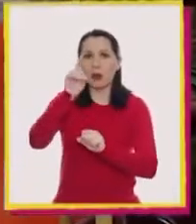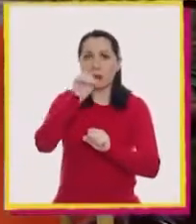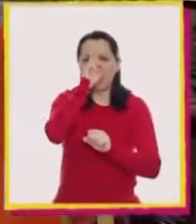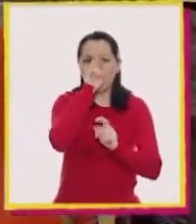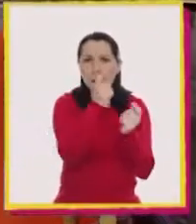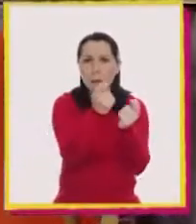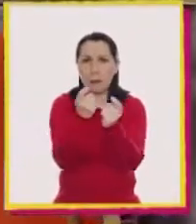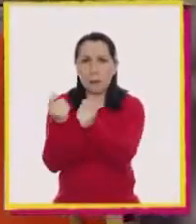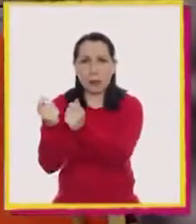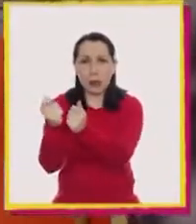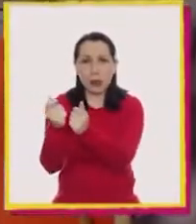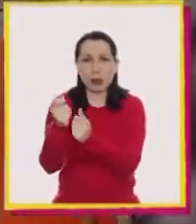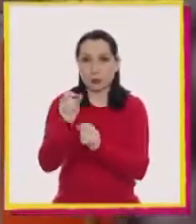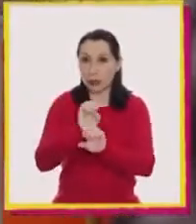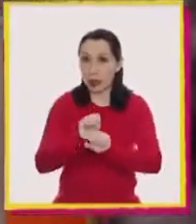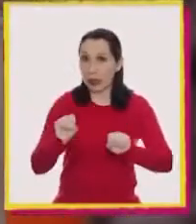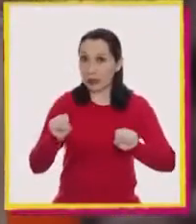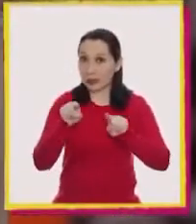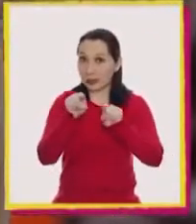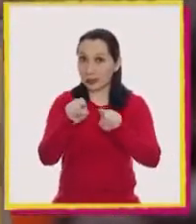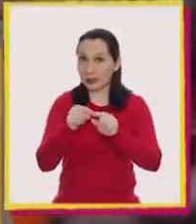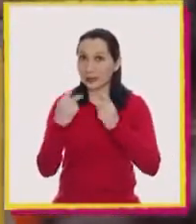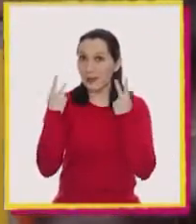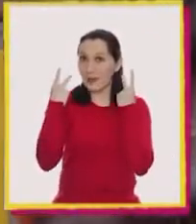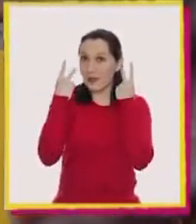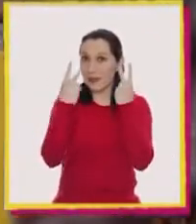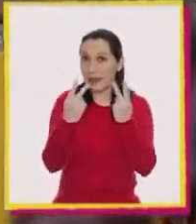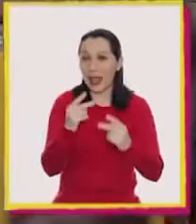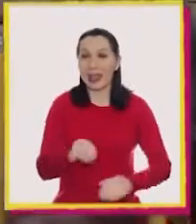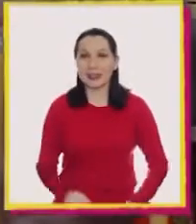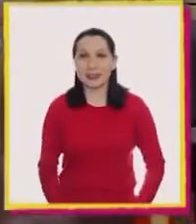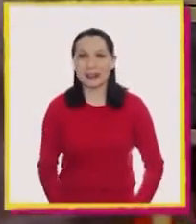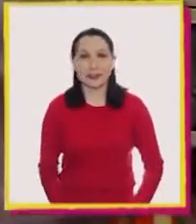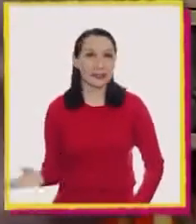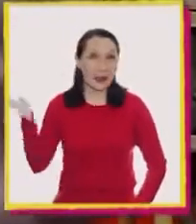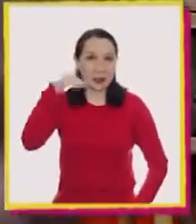encontrar patrones. ¿Listos para esta aventura?